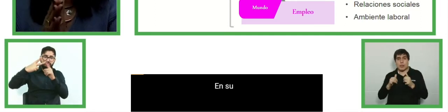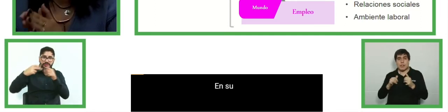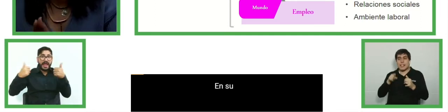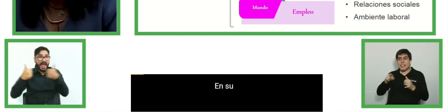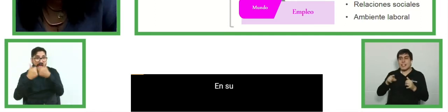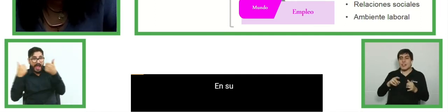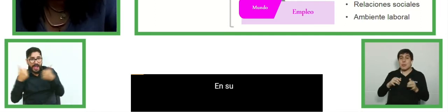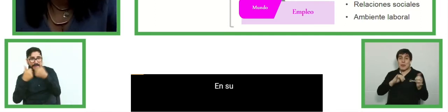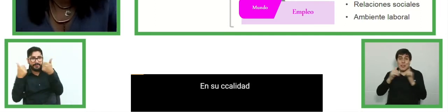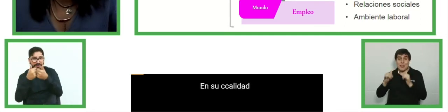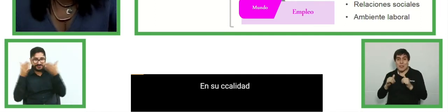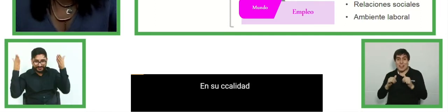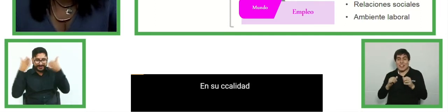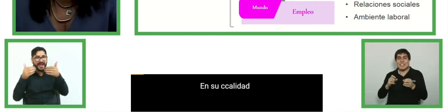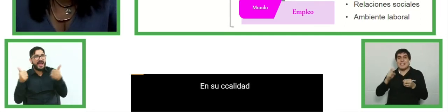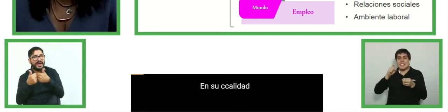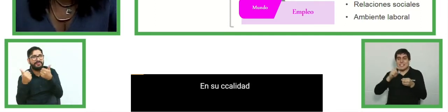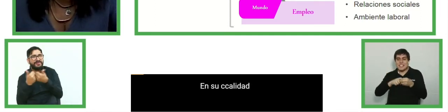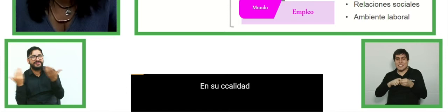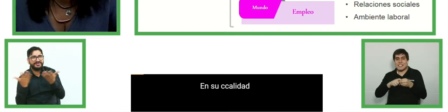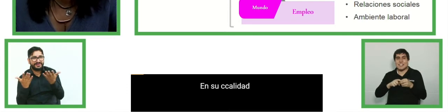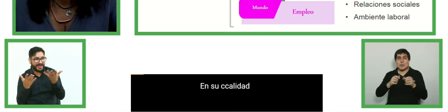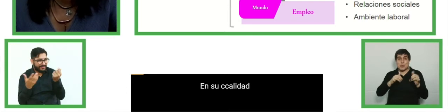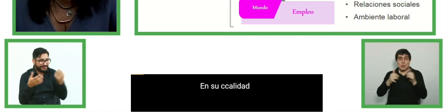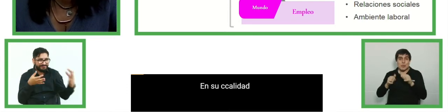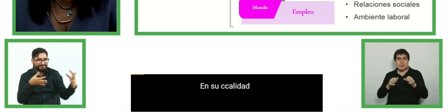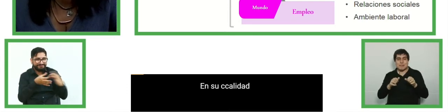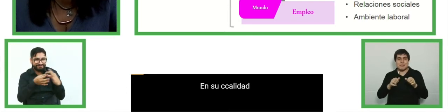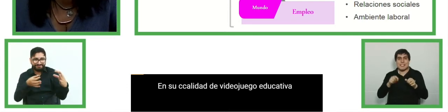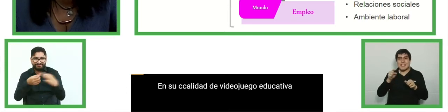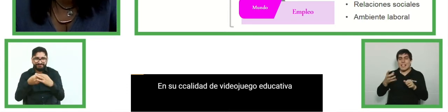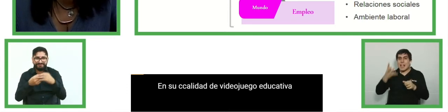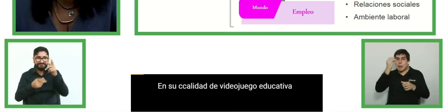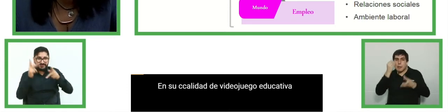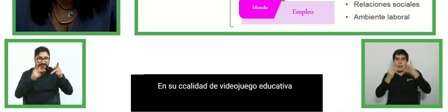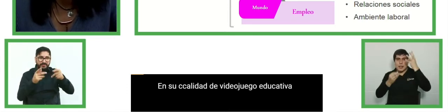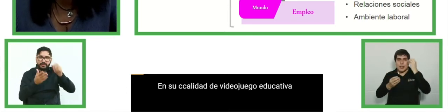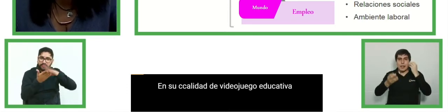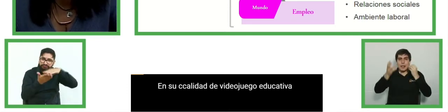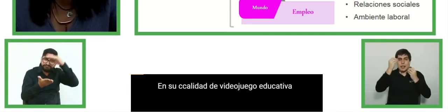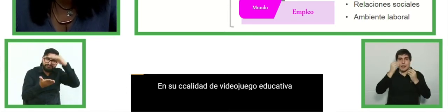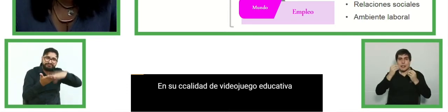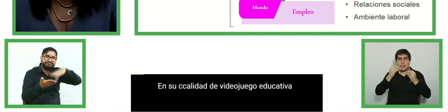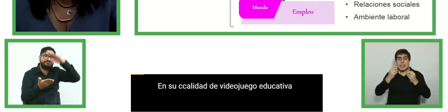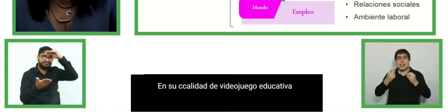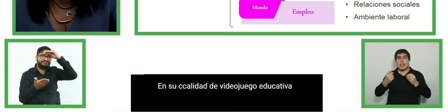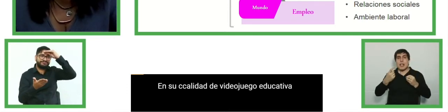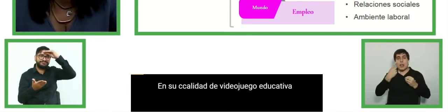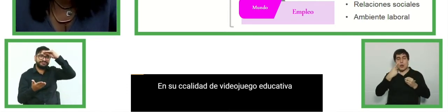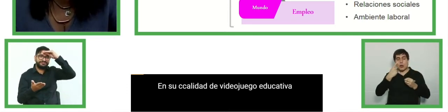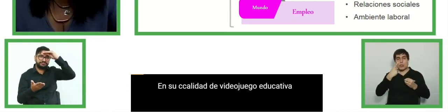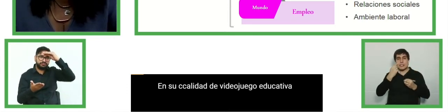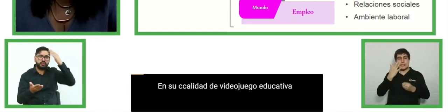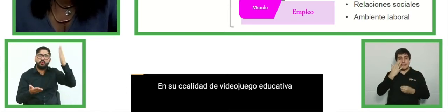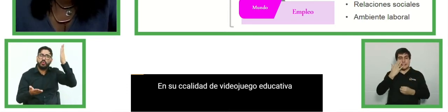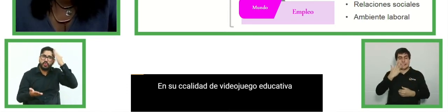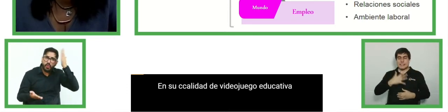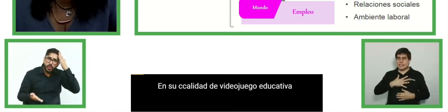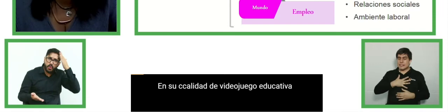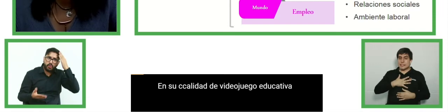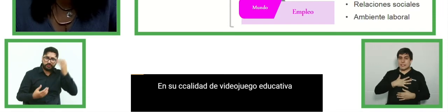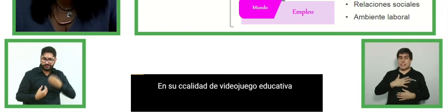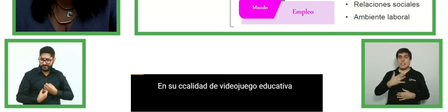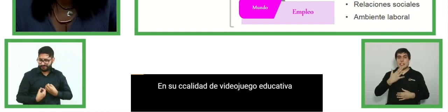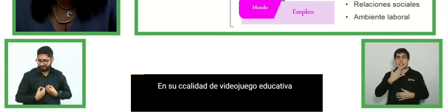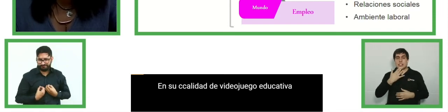que no esté dentro de un programa de intervención la posibilidad de aprender a gestionar emociones, responder de forma adecuada frente